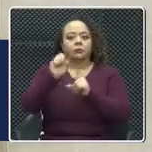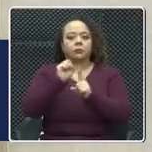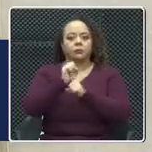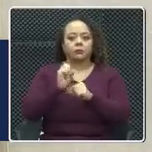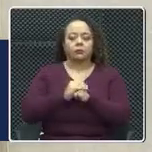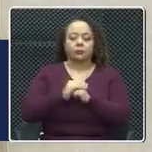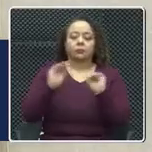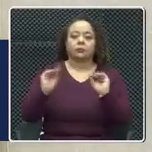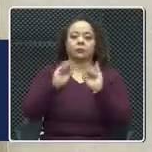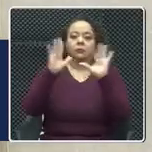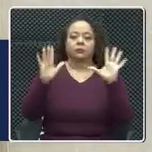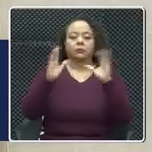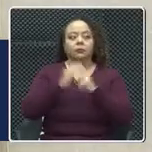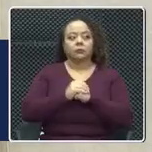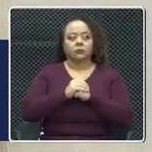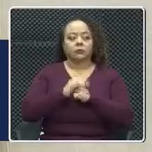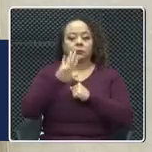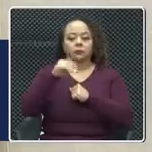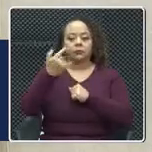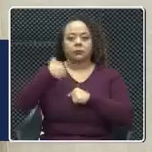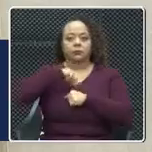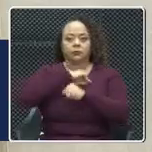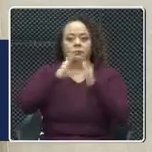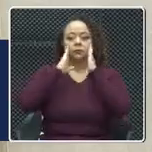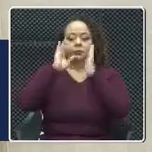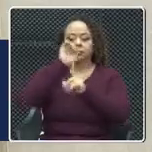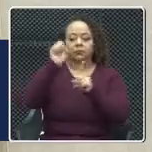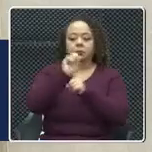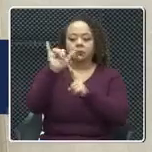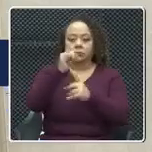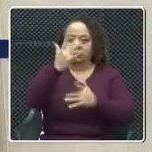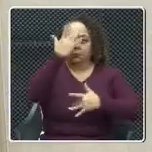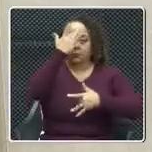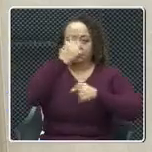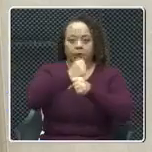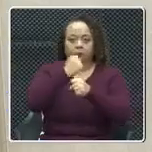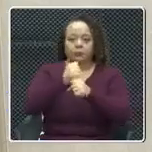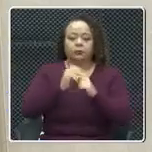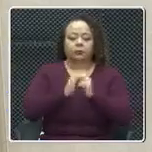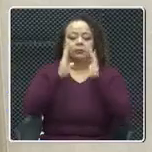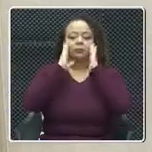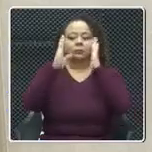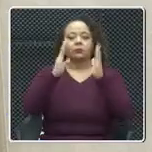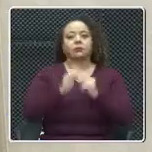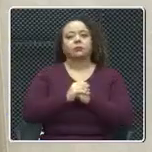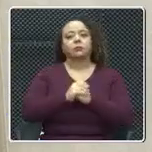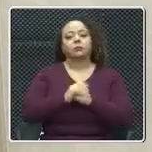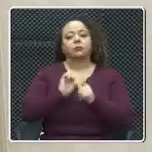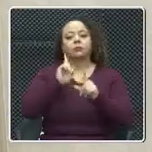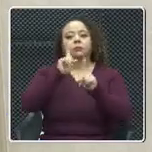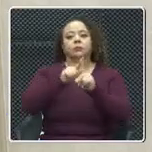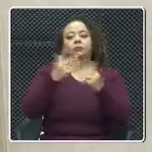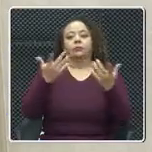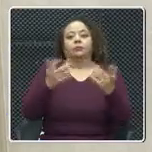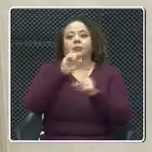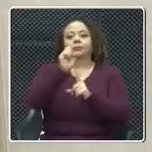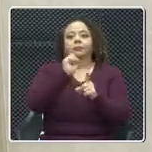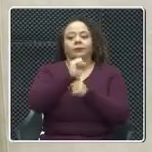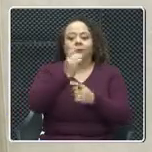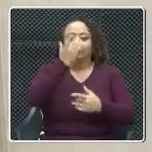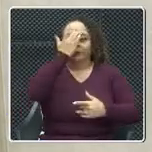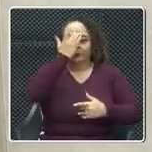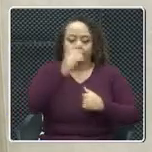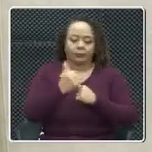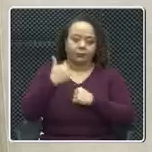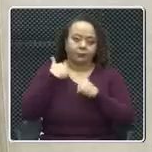situación. Evidentemente, cuando atendemos la situación como enfermedad de trabajo, atendemos hasta donde la situación de la